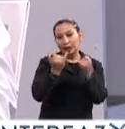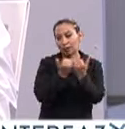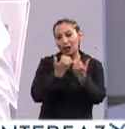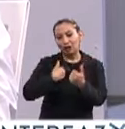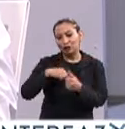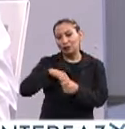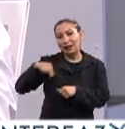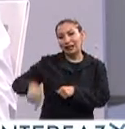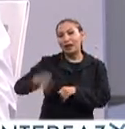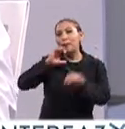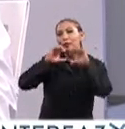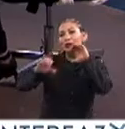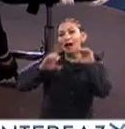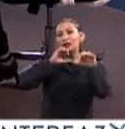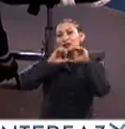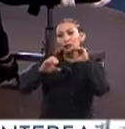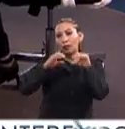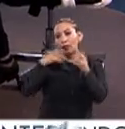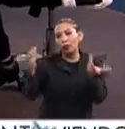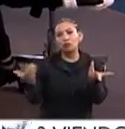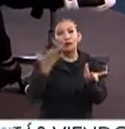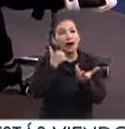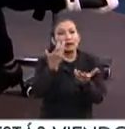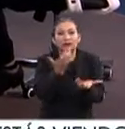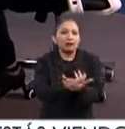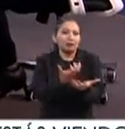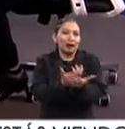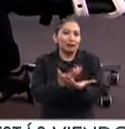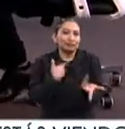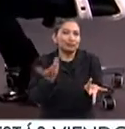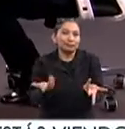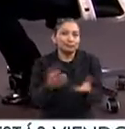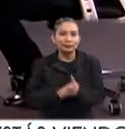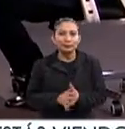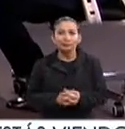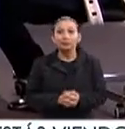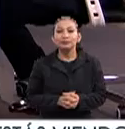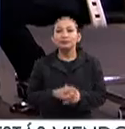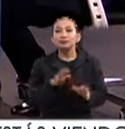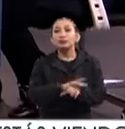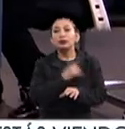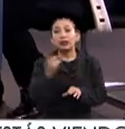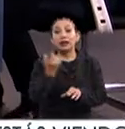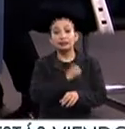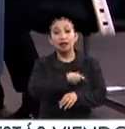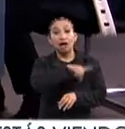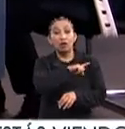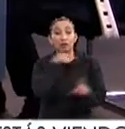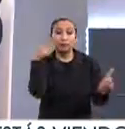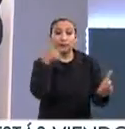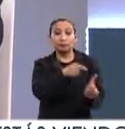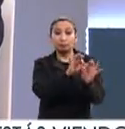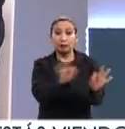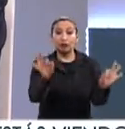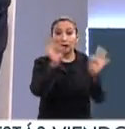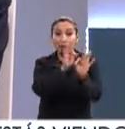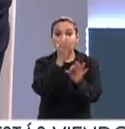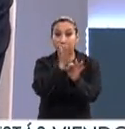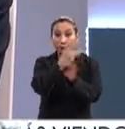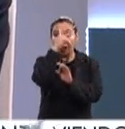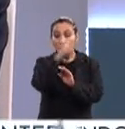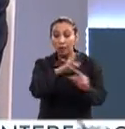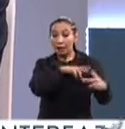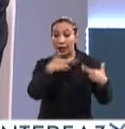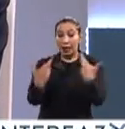igual que nosotros los comunicólogos, normalmente pues no se tienen tan en consideración. ¿Por qué? Porque la salud pues es un aspecto fundamental en nuestro país